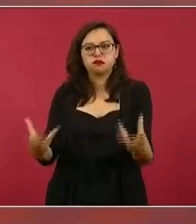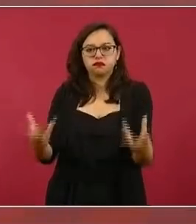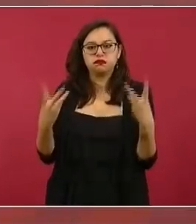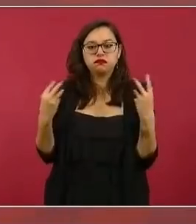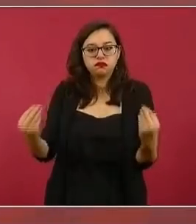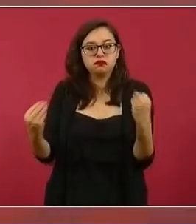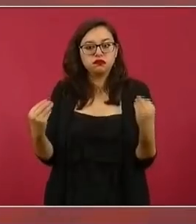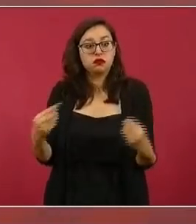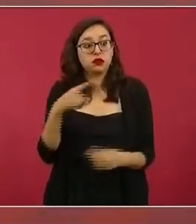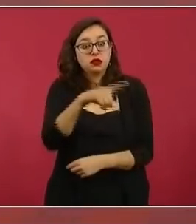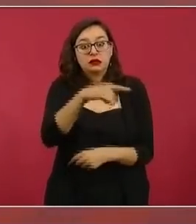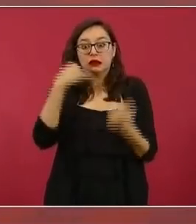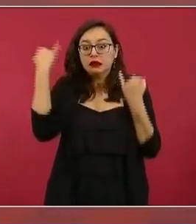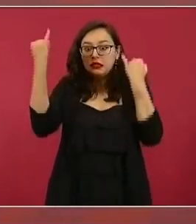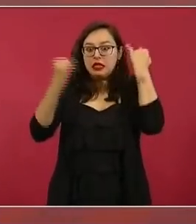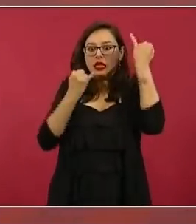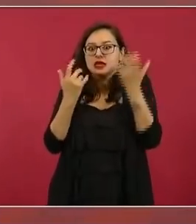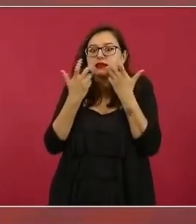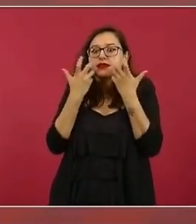O sea, a ese extremo.